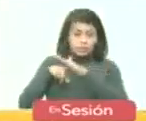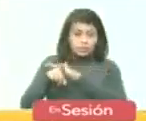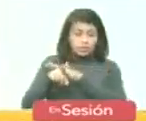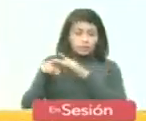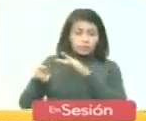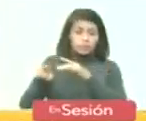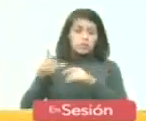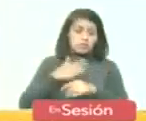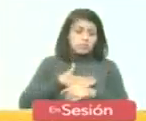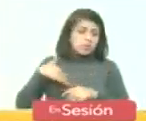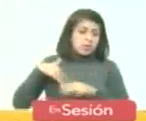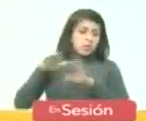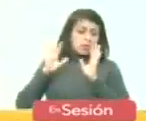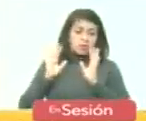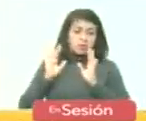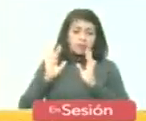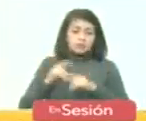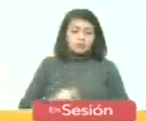o pretendan